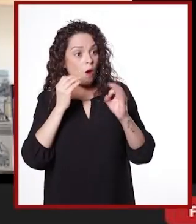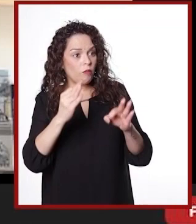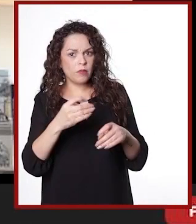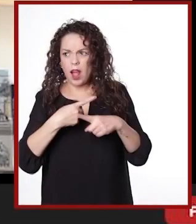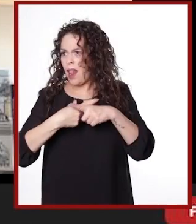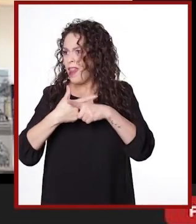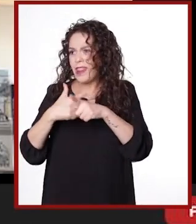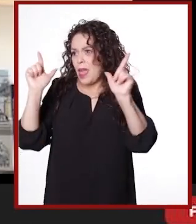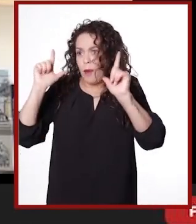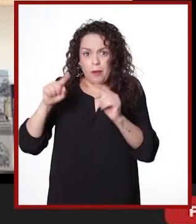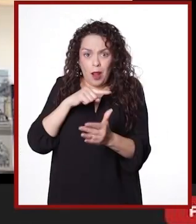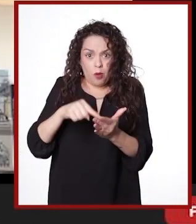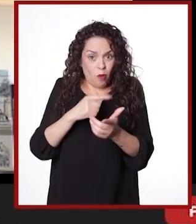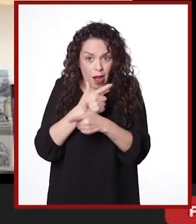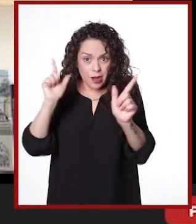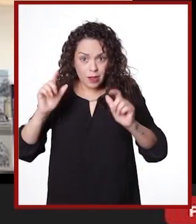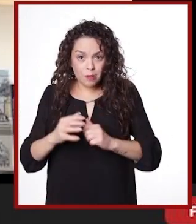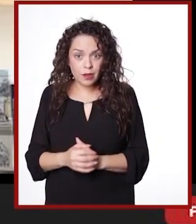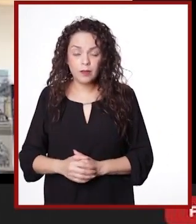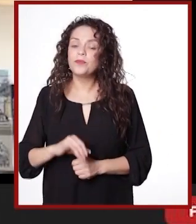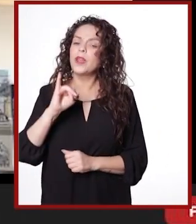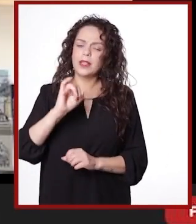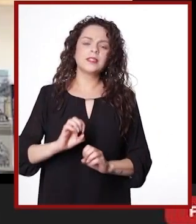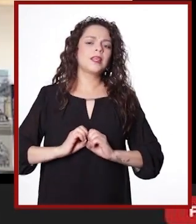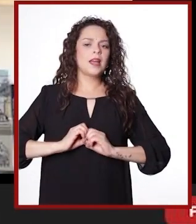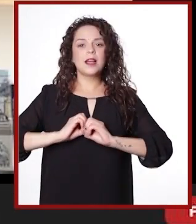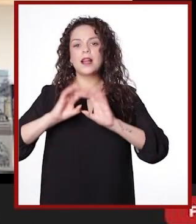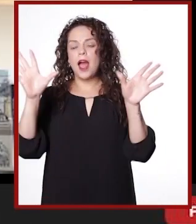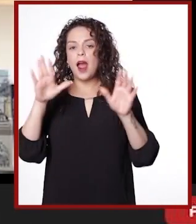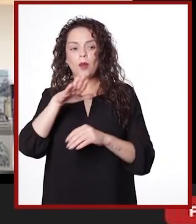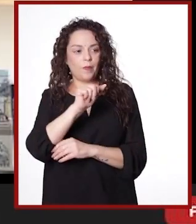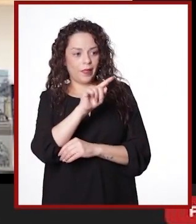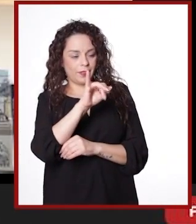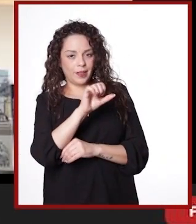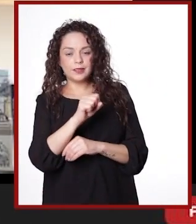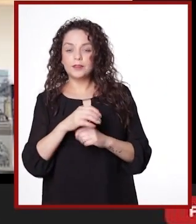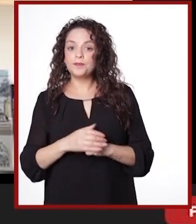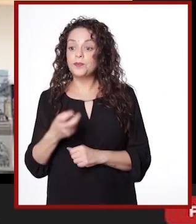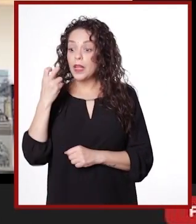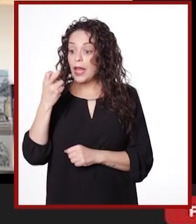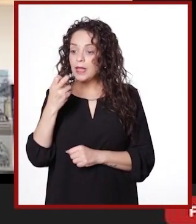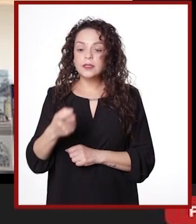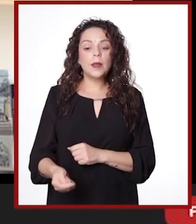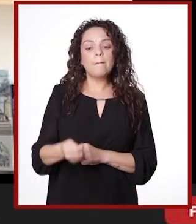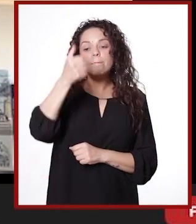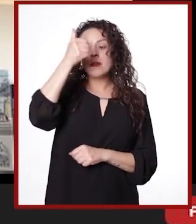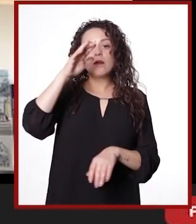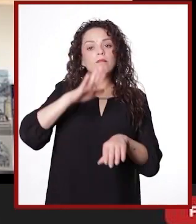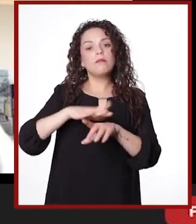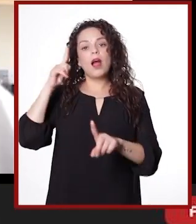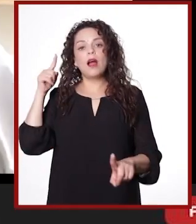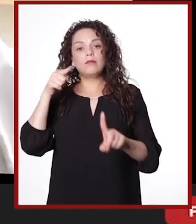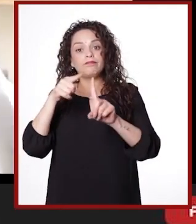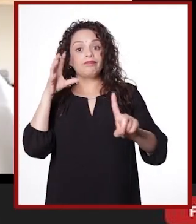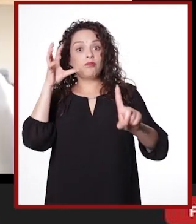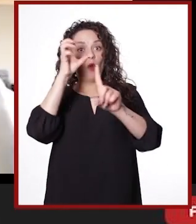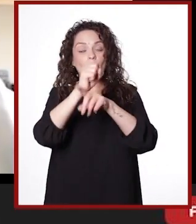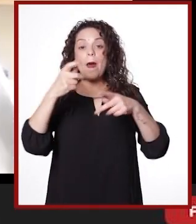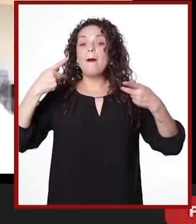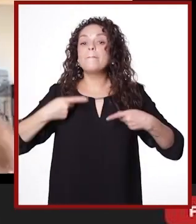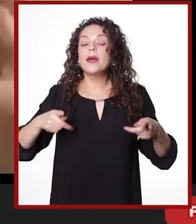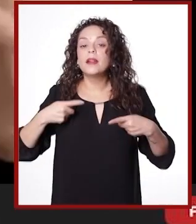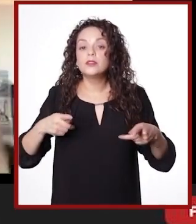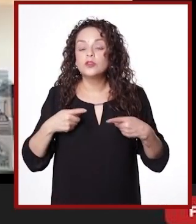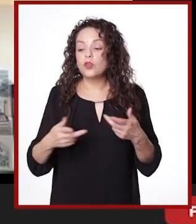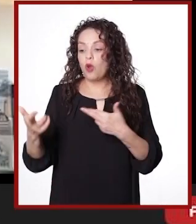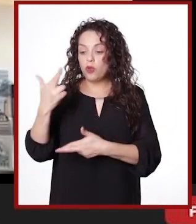lado? Claro, no, de hecho, Matías, ese es nuestro principal objetivo, que la gente vuelva